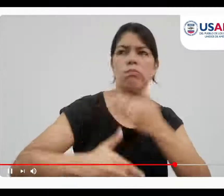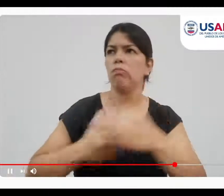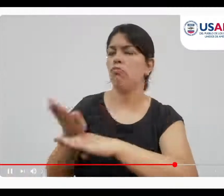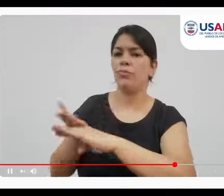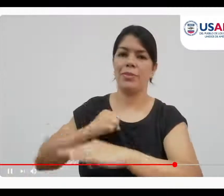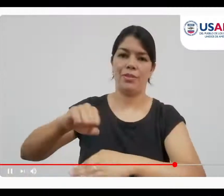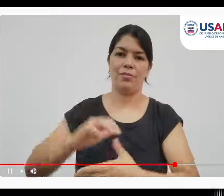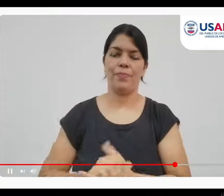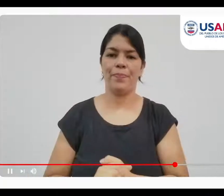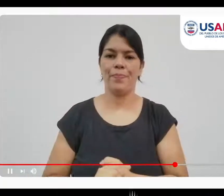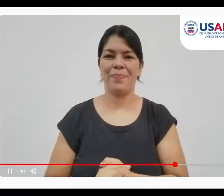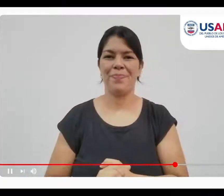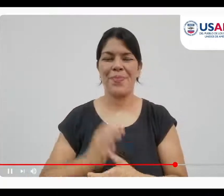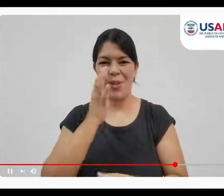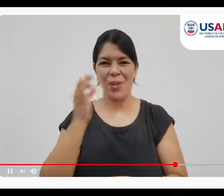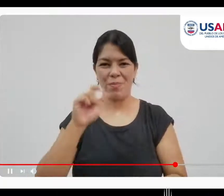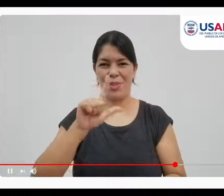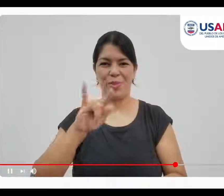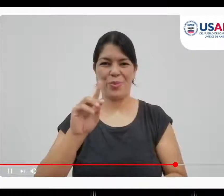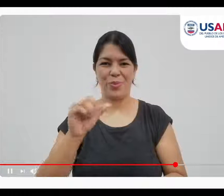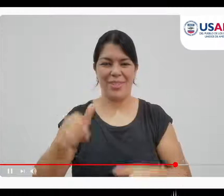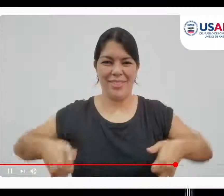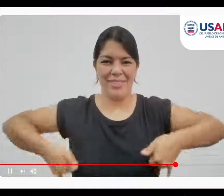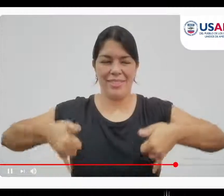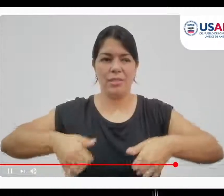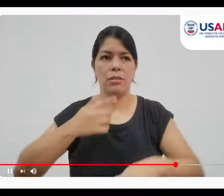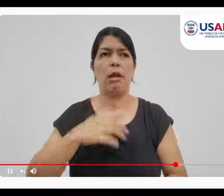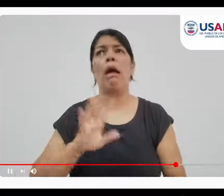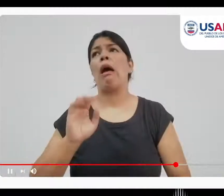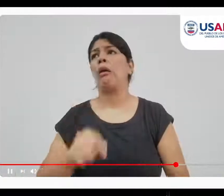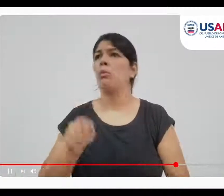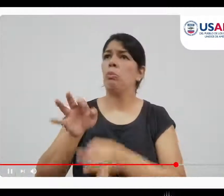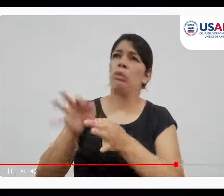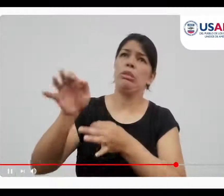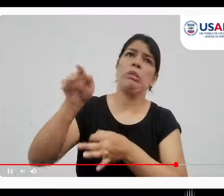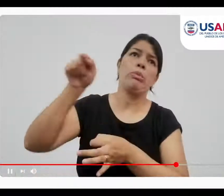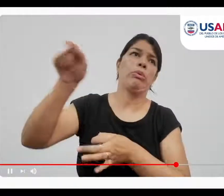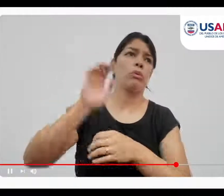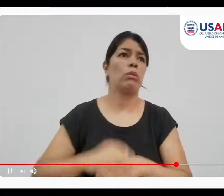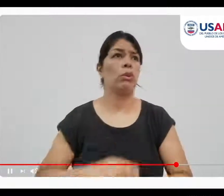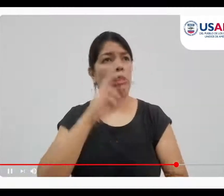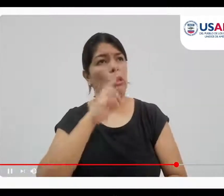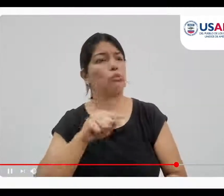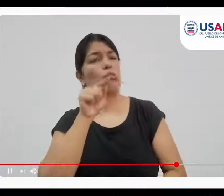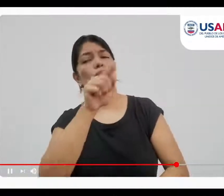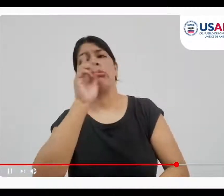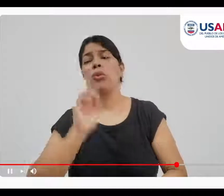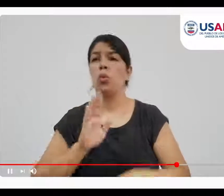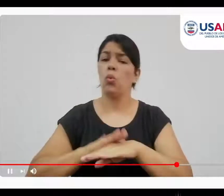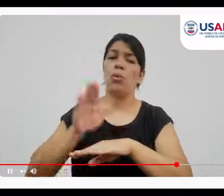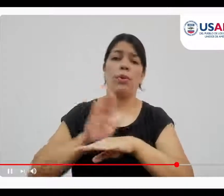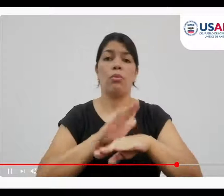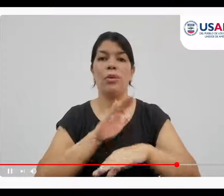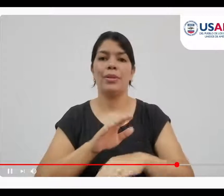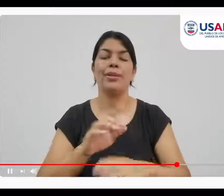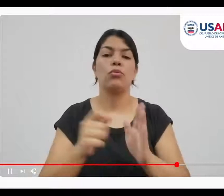exigibilidad de derechos. Que no podemos decir, es que el municipio, es que el departamento y es que la nación no hace, pero cuando se abren los espacios